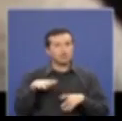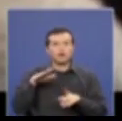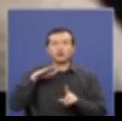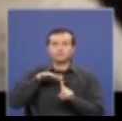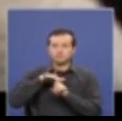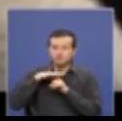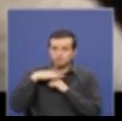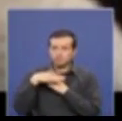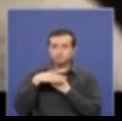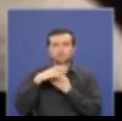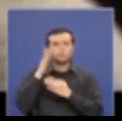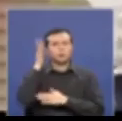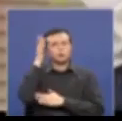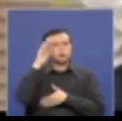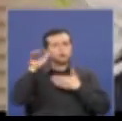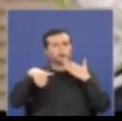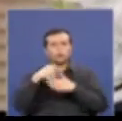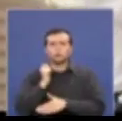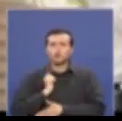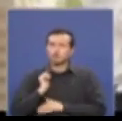condiciones académicas de los profesores.